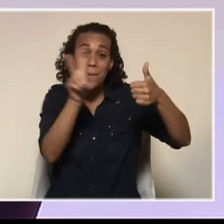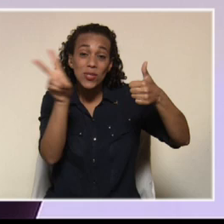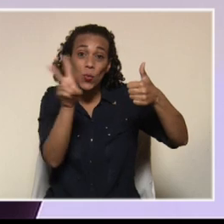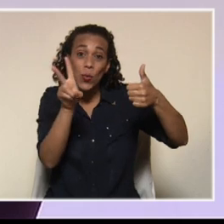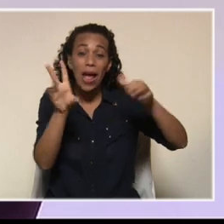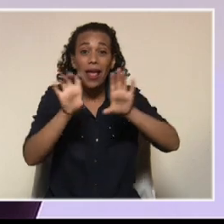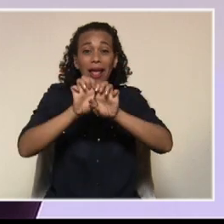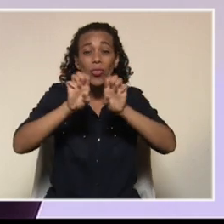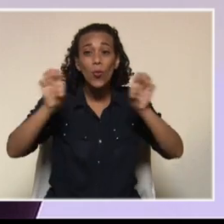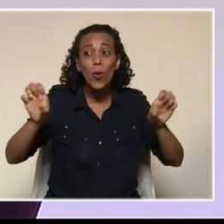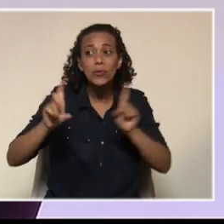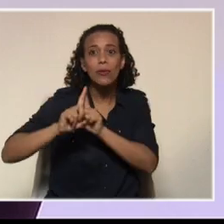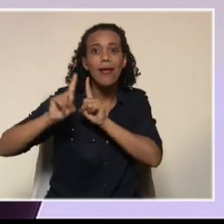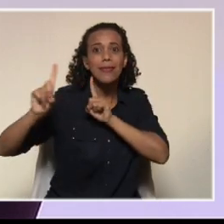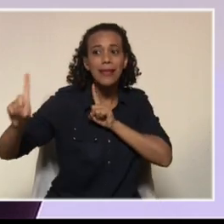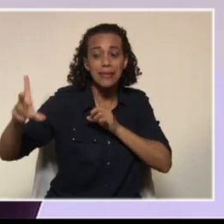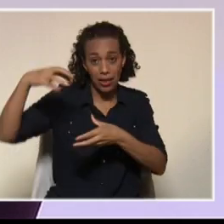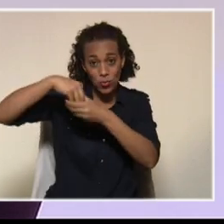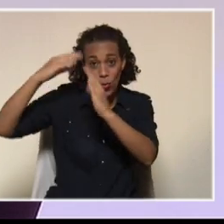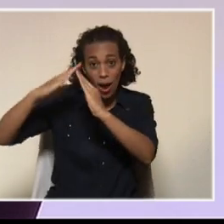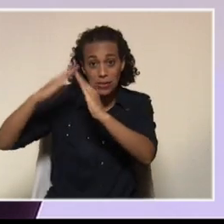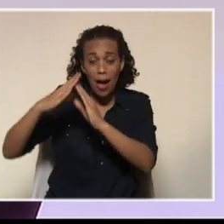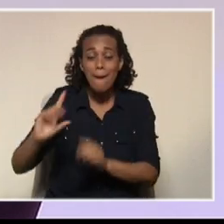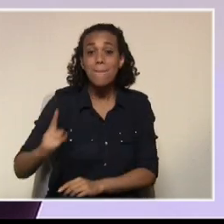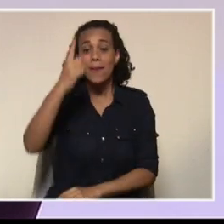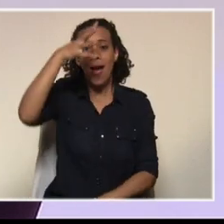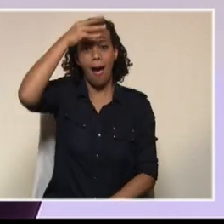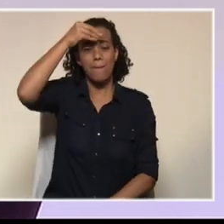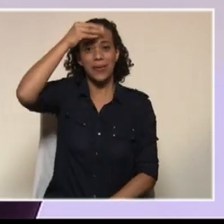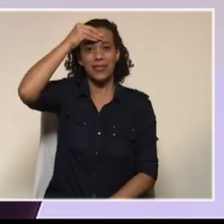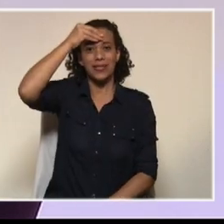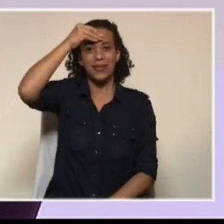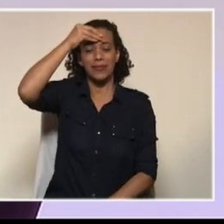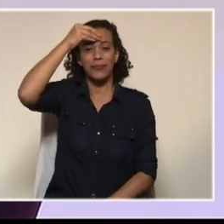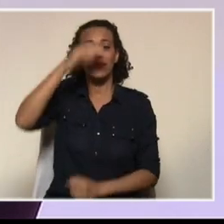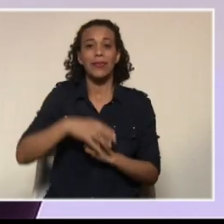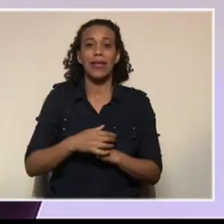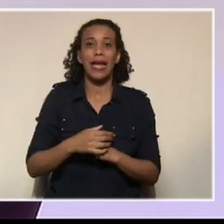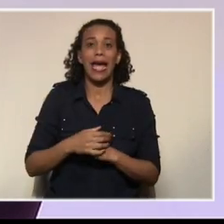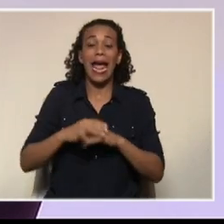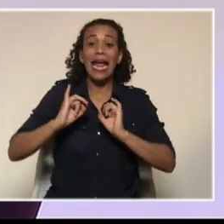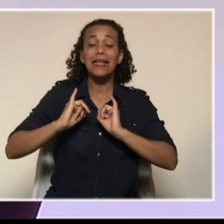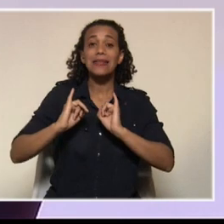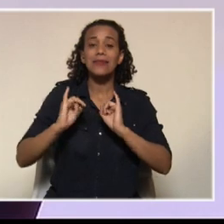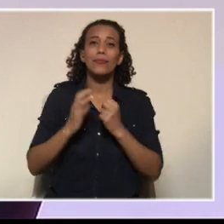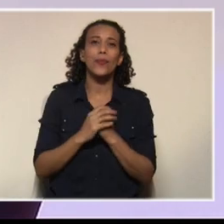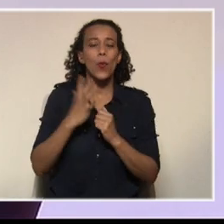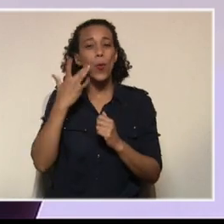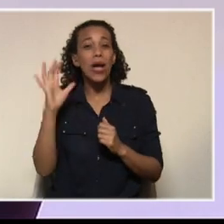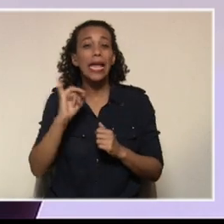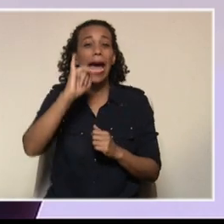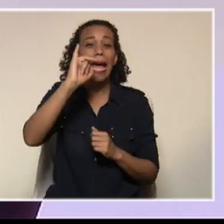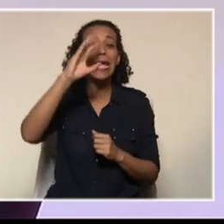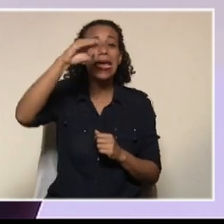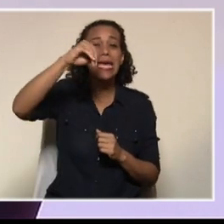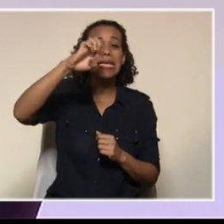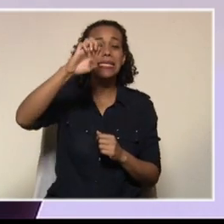la educación a distancia con nuestro primer aprendizaje, se da en el INSE, por allá por los años